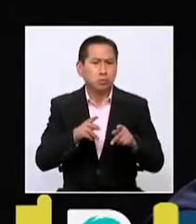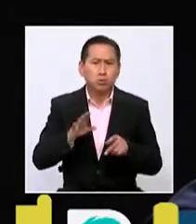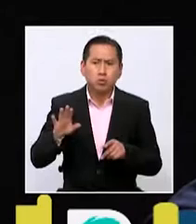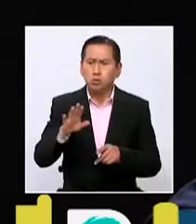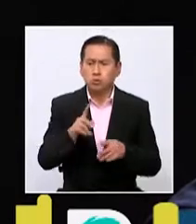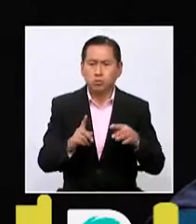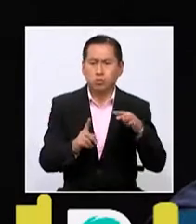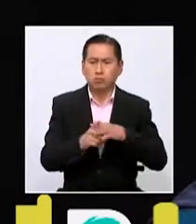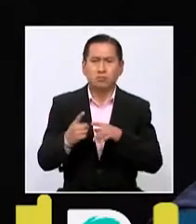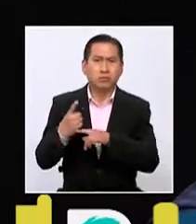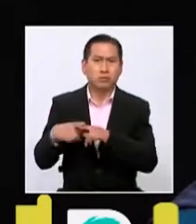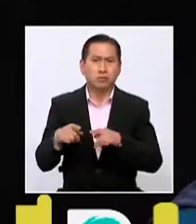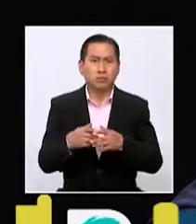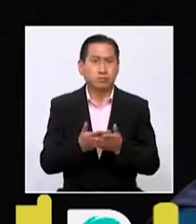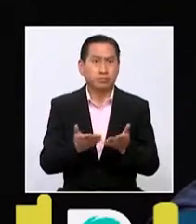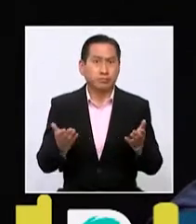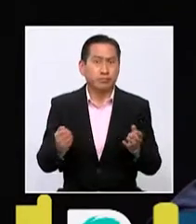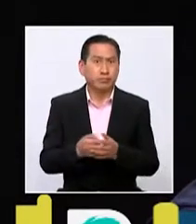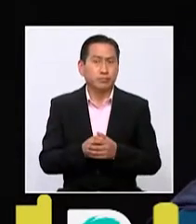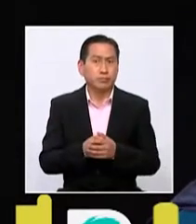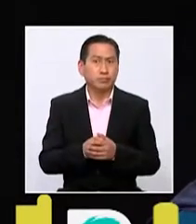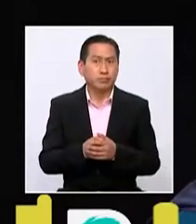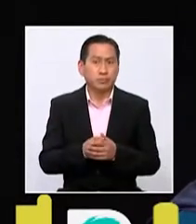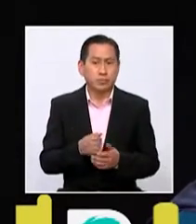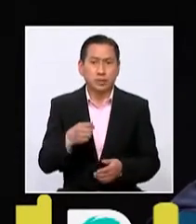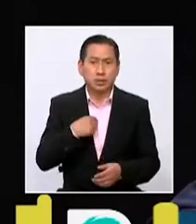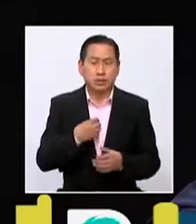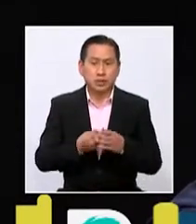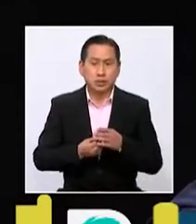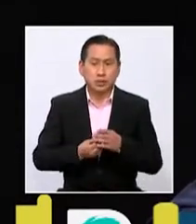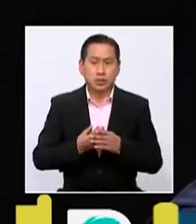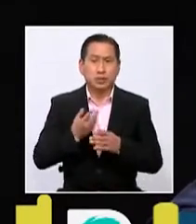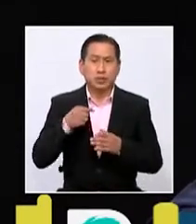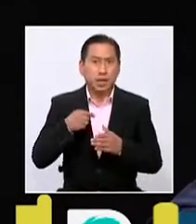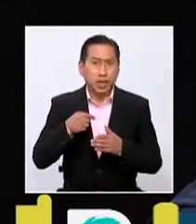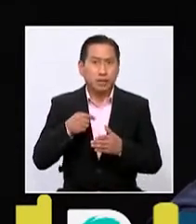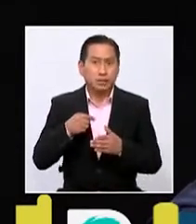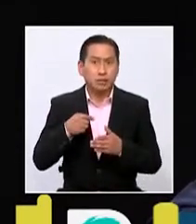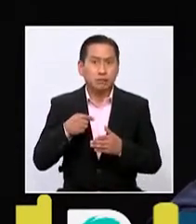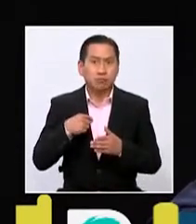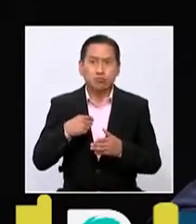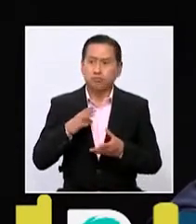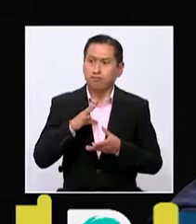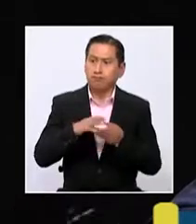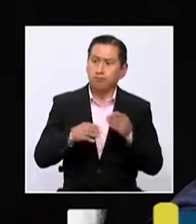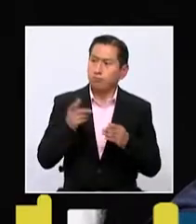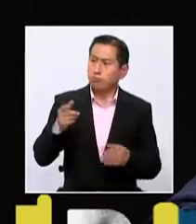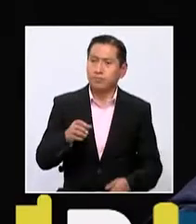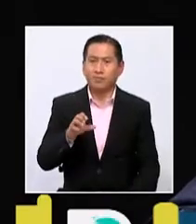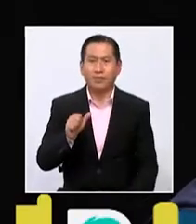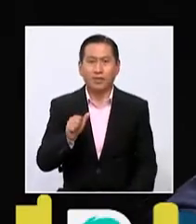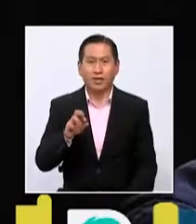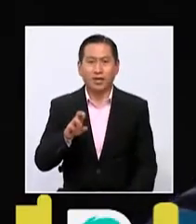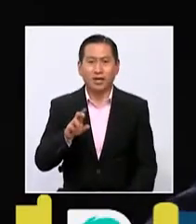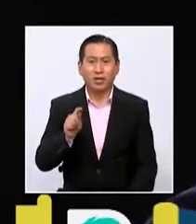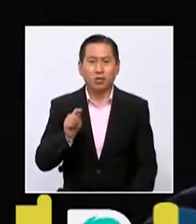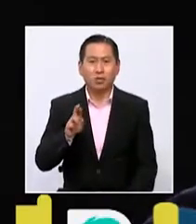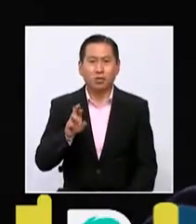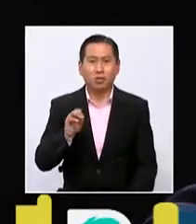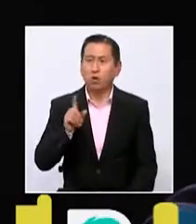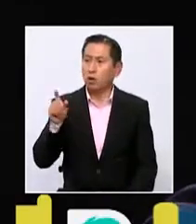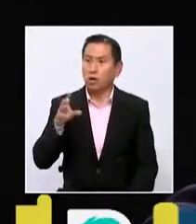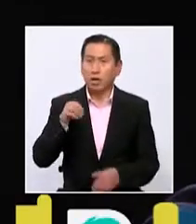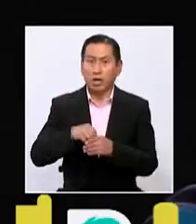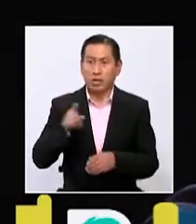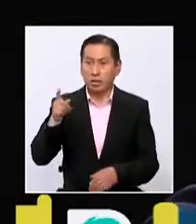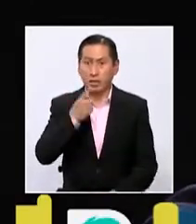sabores. Ahí nace eso. Cuando le cuento a Arturo Pérez Reverte en una cena en Madrid, que